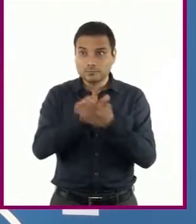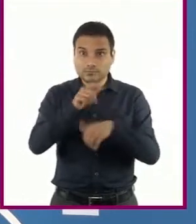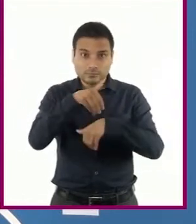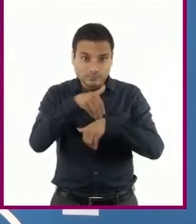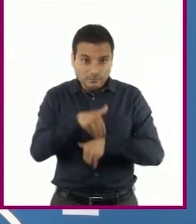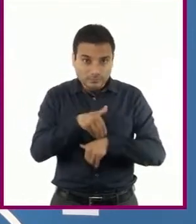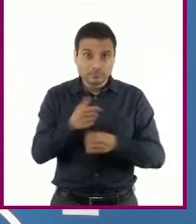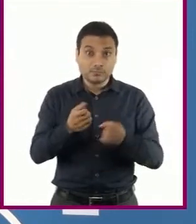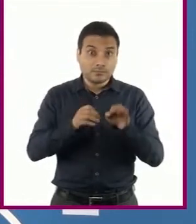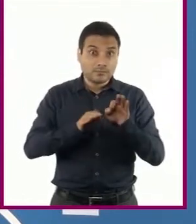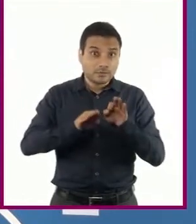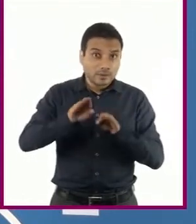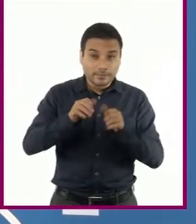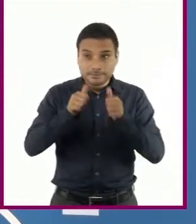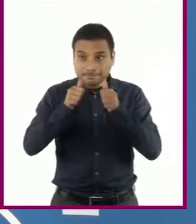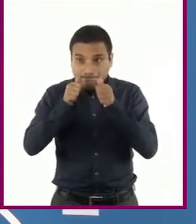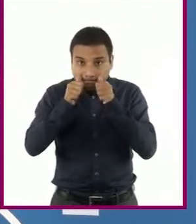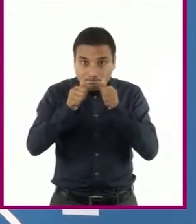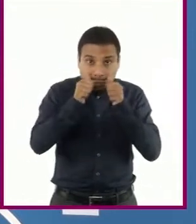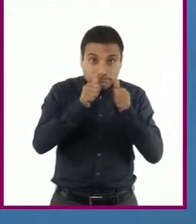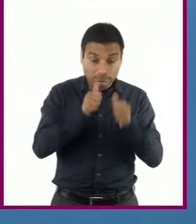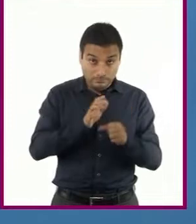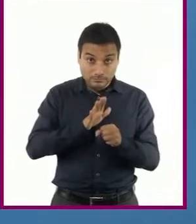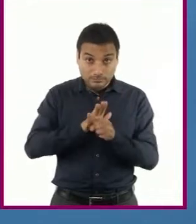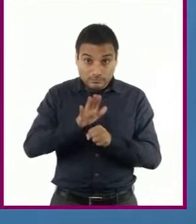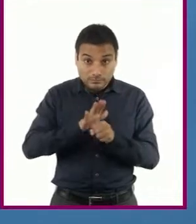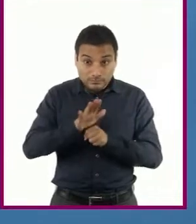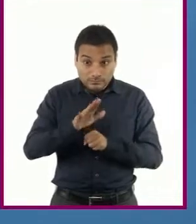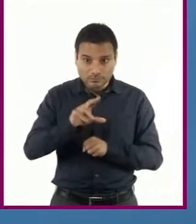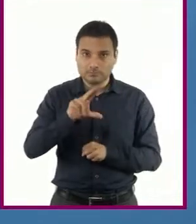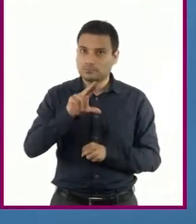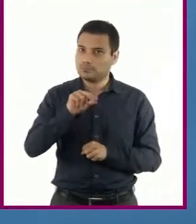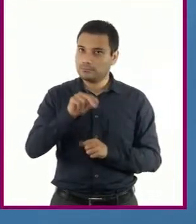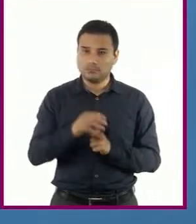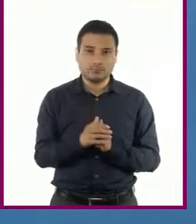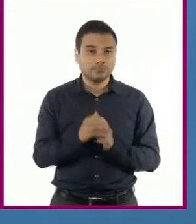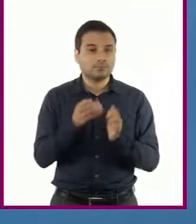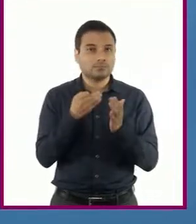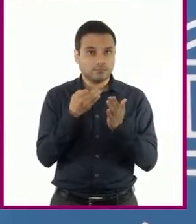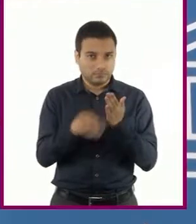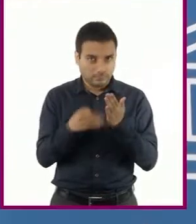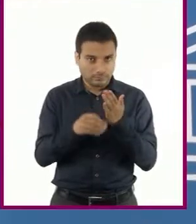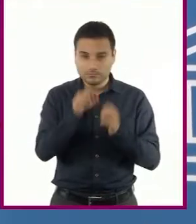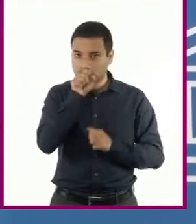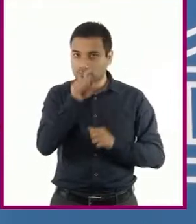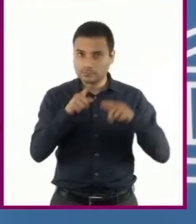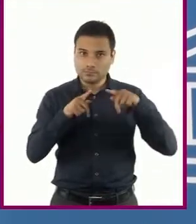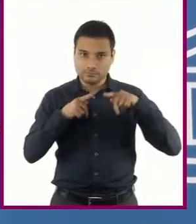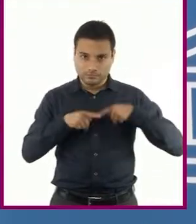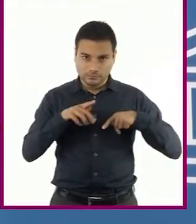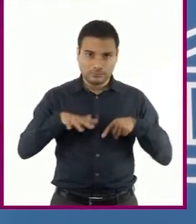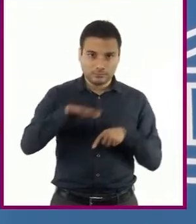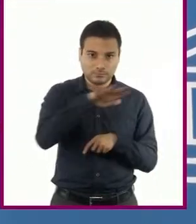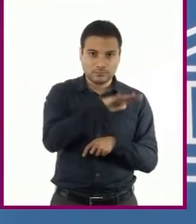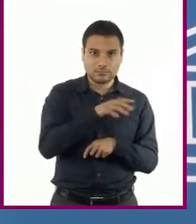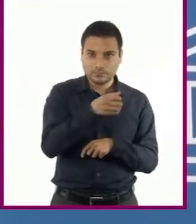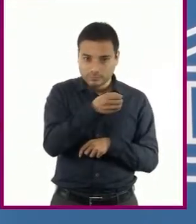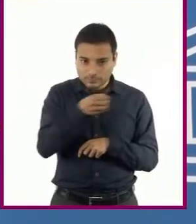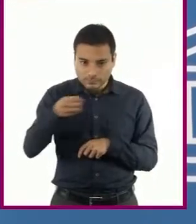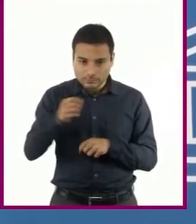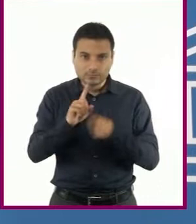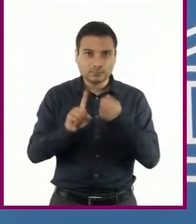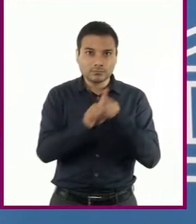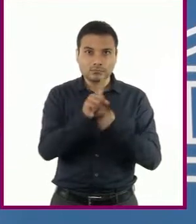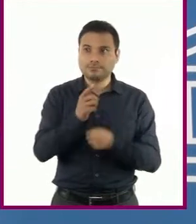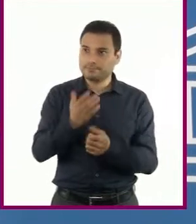manera imparcial en beneficio de la sociedad, pues también se requiere la organización de la ciudadanía para hacer visibles los